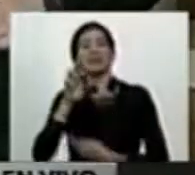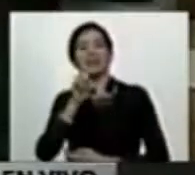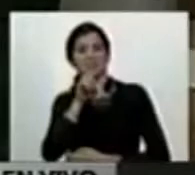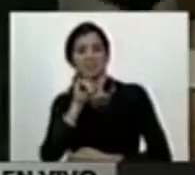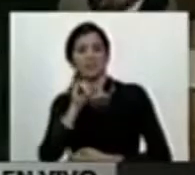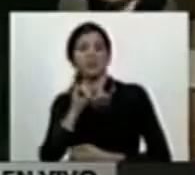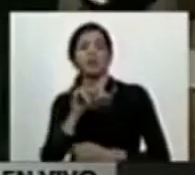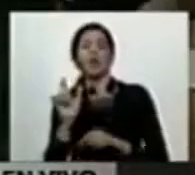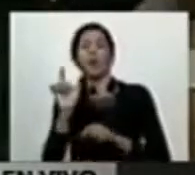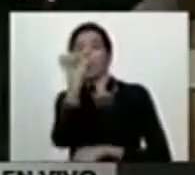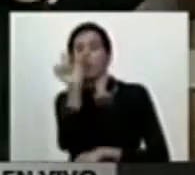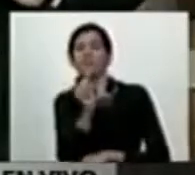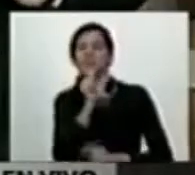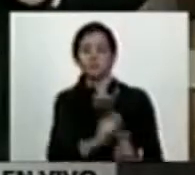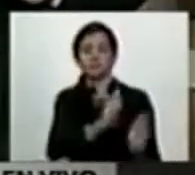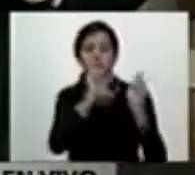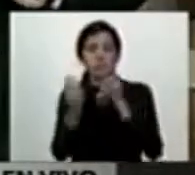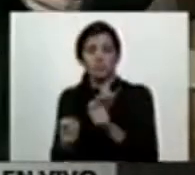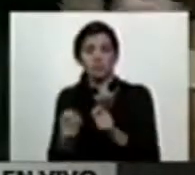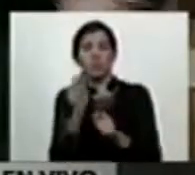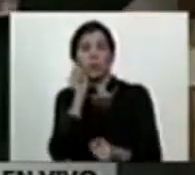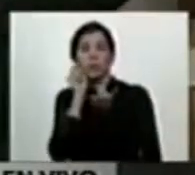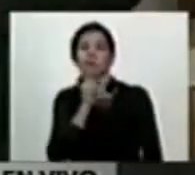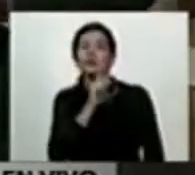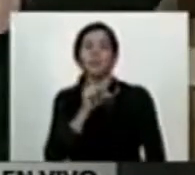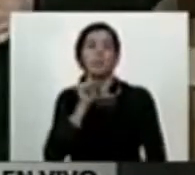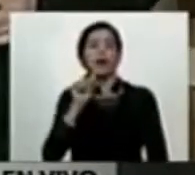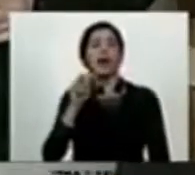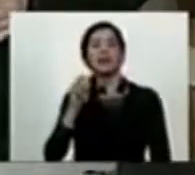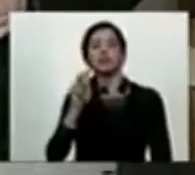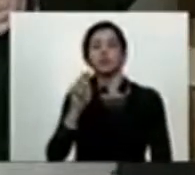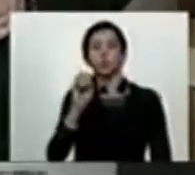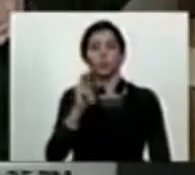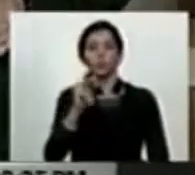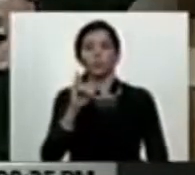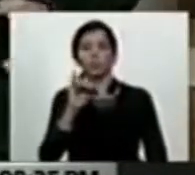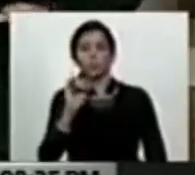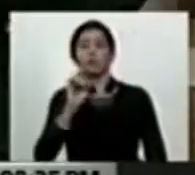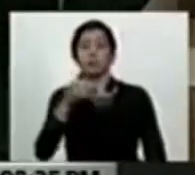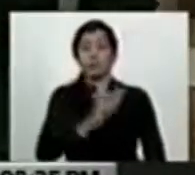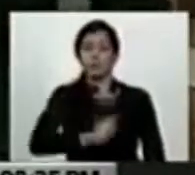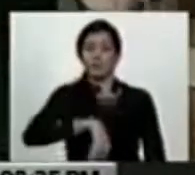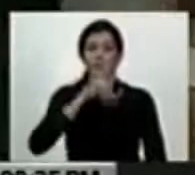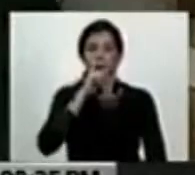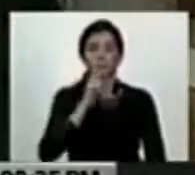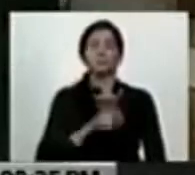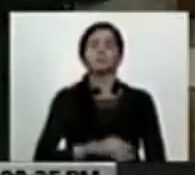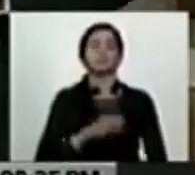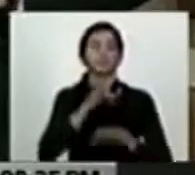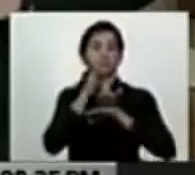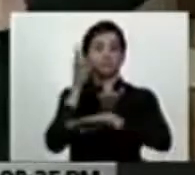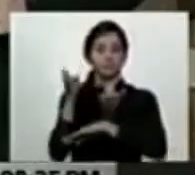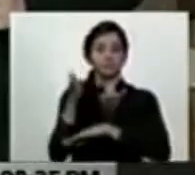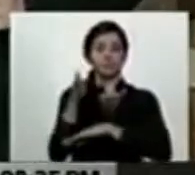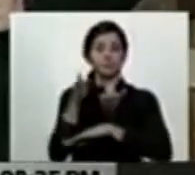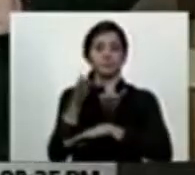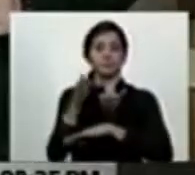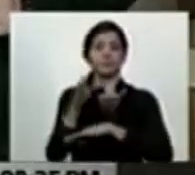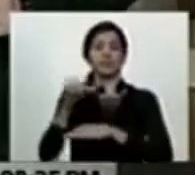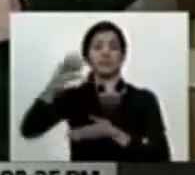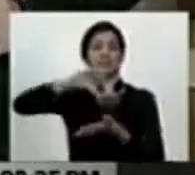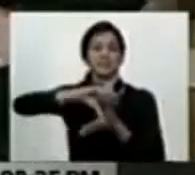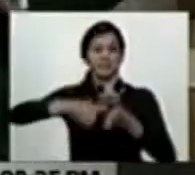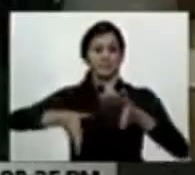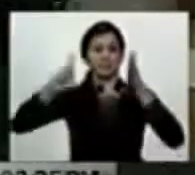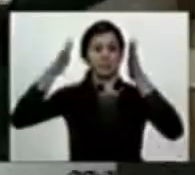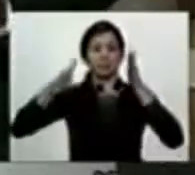Guayana por Antonio Benavides Torres. Seguidamente, el jefe del Estado venezolano se ha trasladado a la sede del Comando